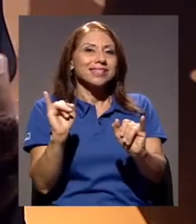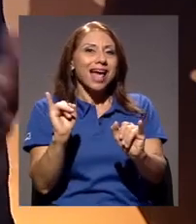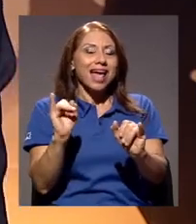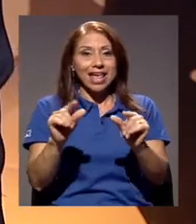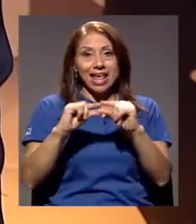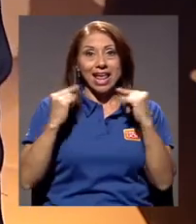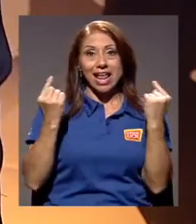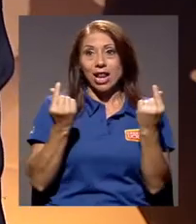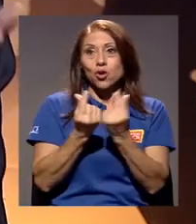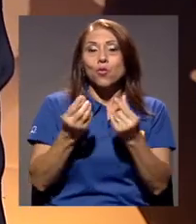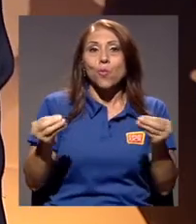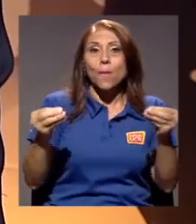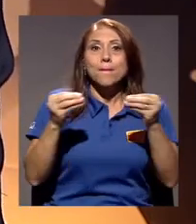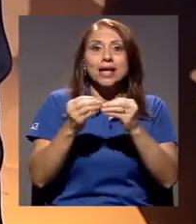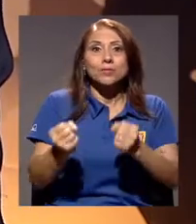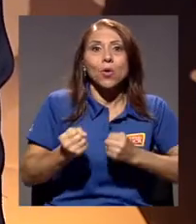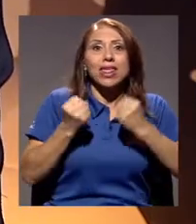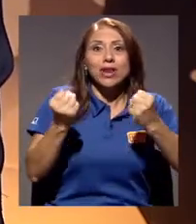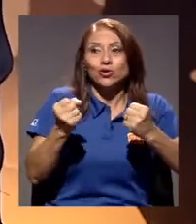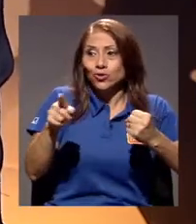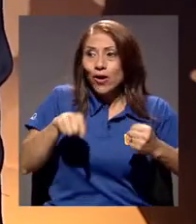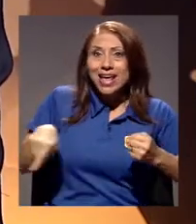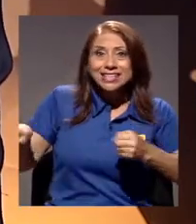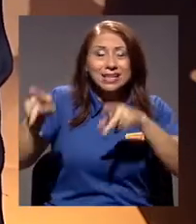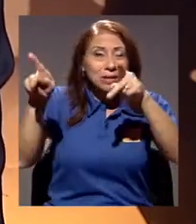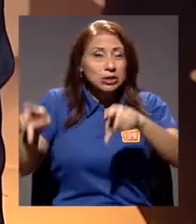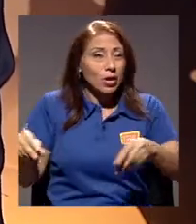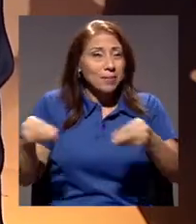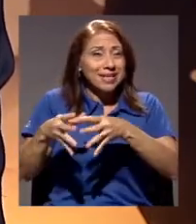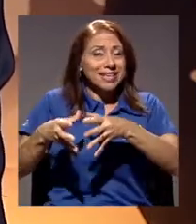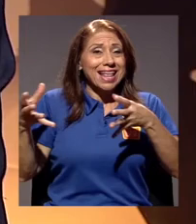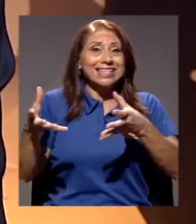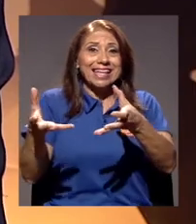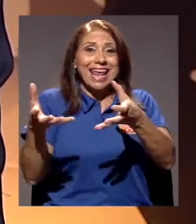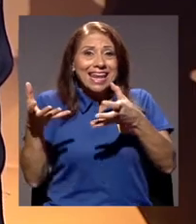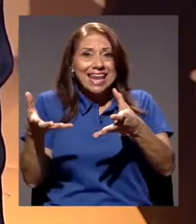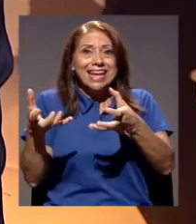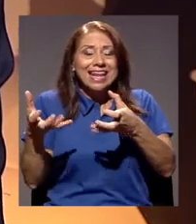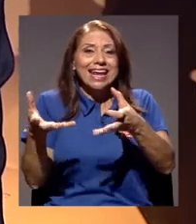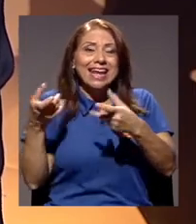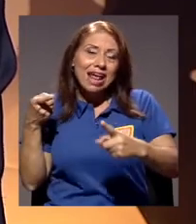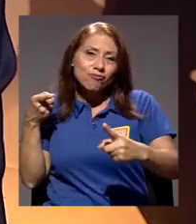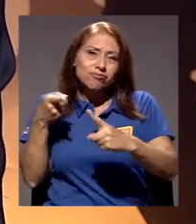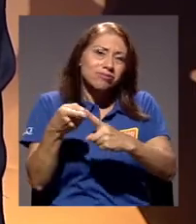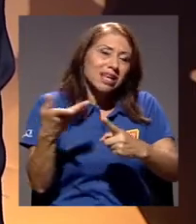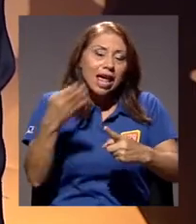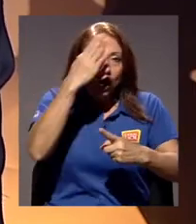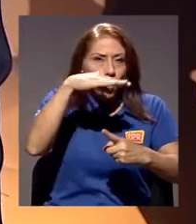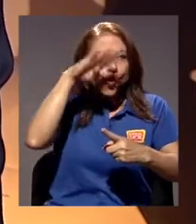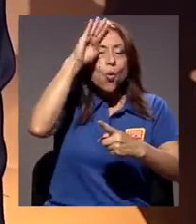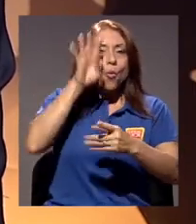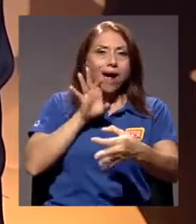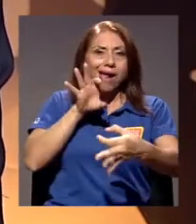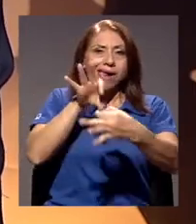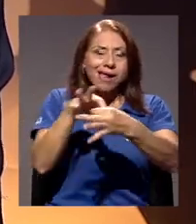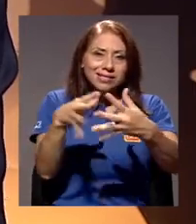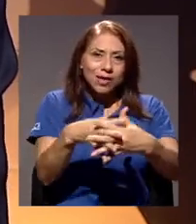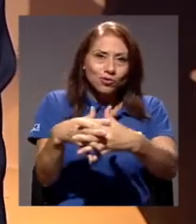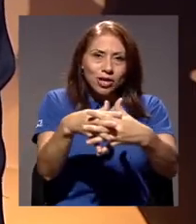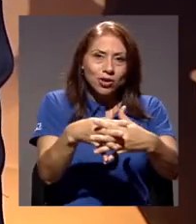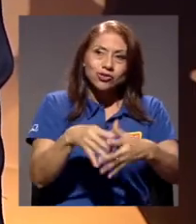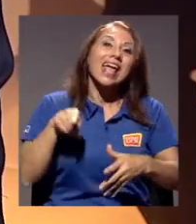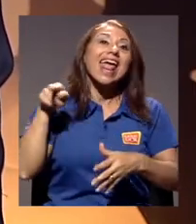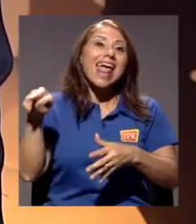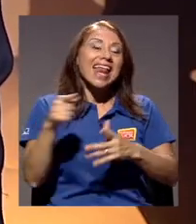que seguido de lópez son anexionistas un partidario de la unión de cuba a estados unidos lópez va de cuba dos jueces